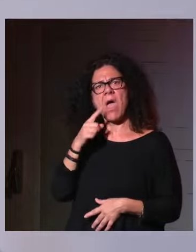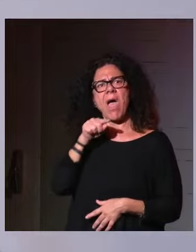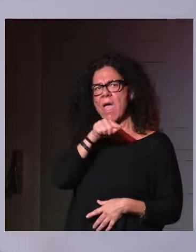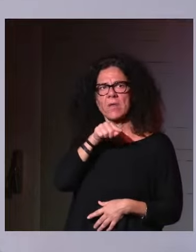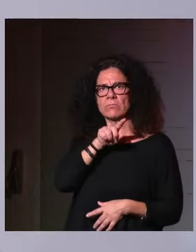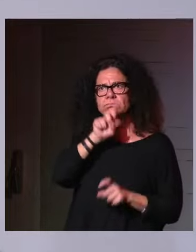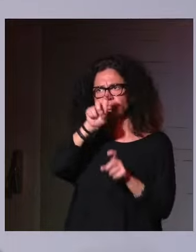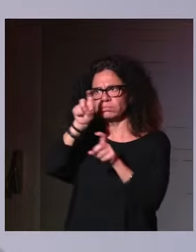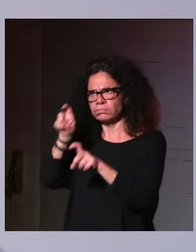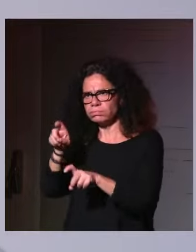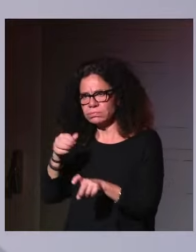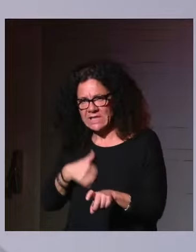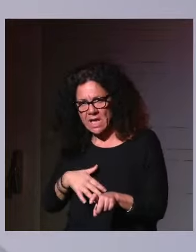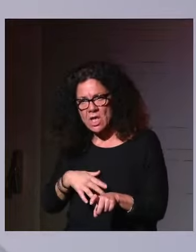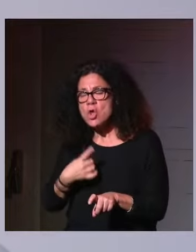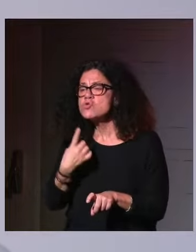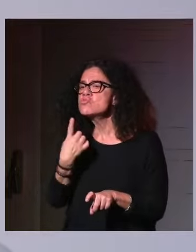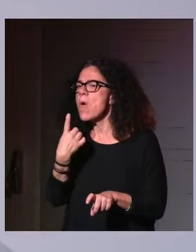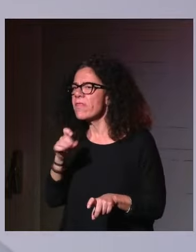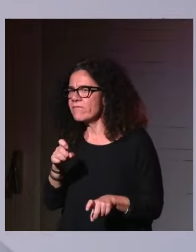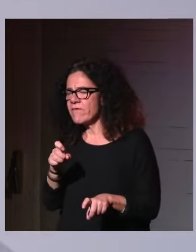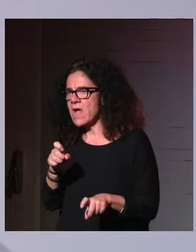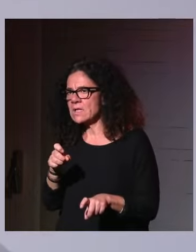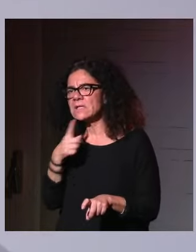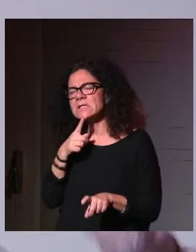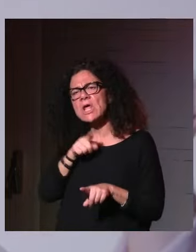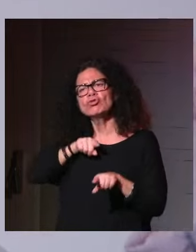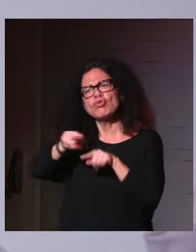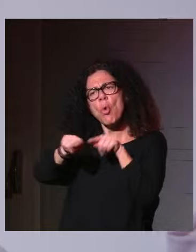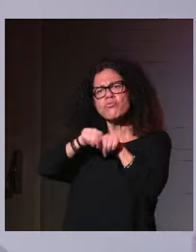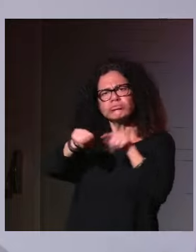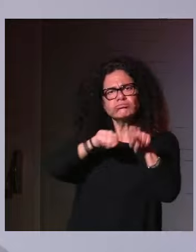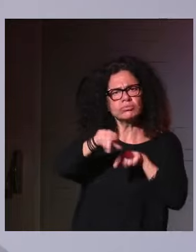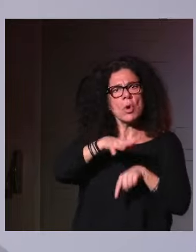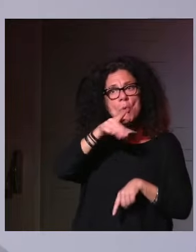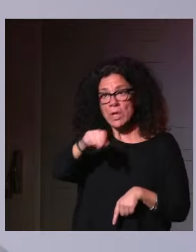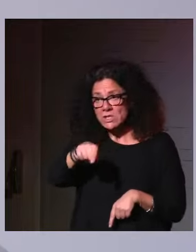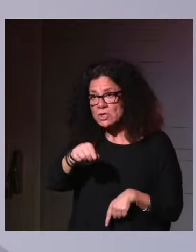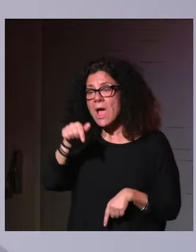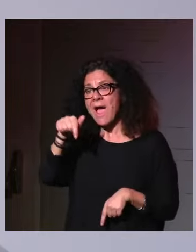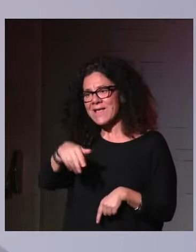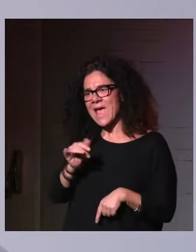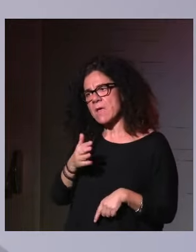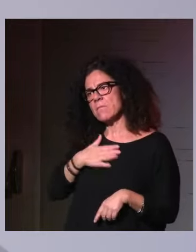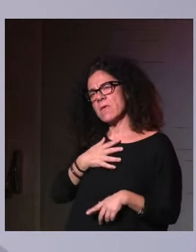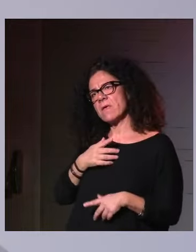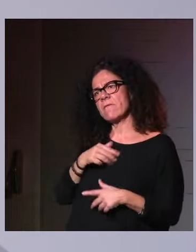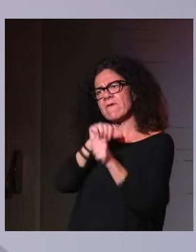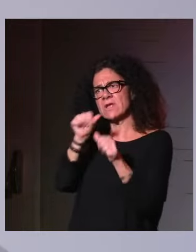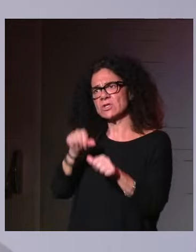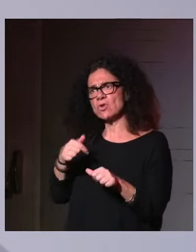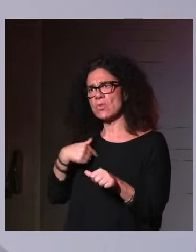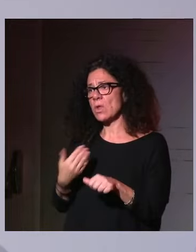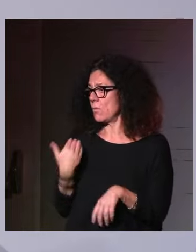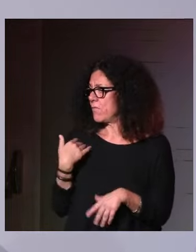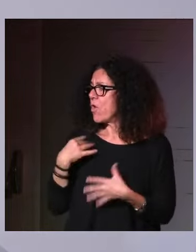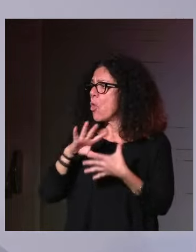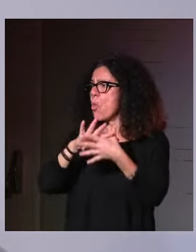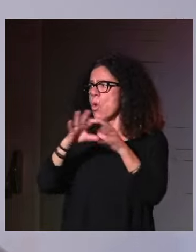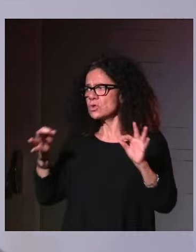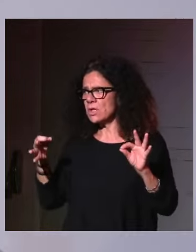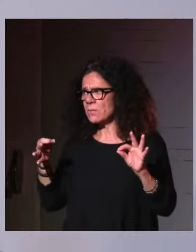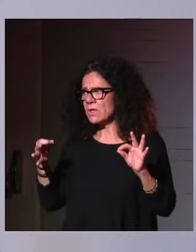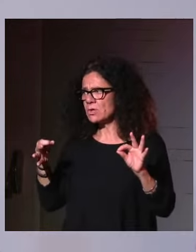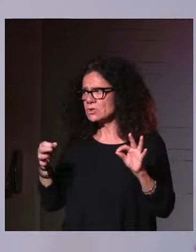sea No necesariamente te están troleando por eso sino que acá hay una inversión cuando pasó ahorita en los Juegos Olímpicos